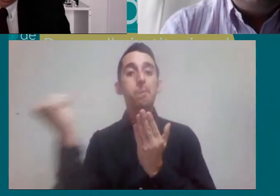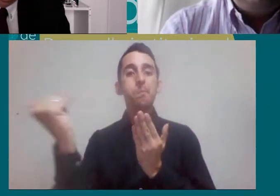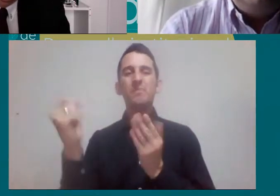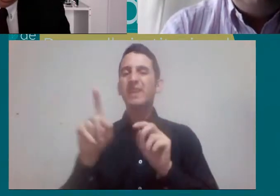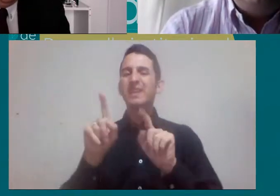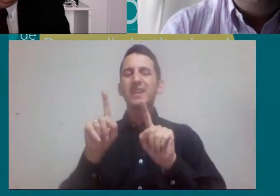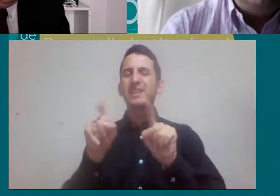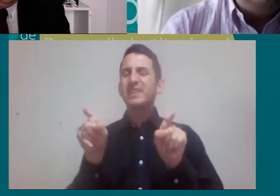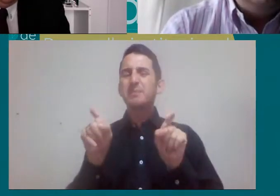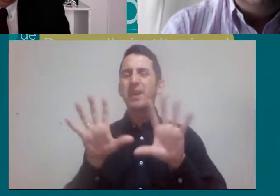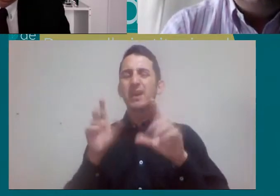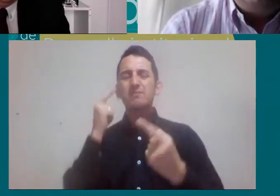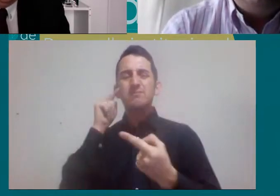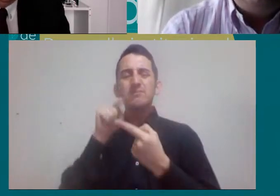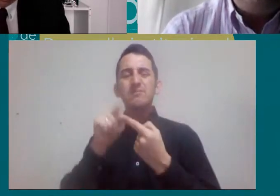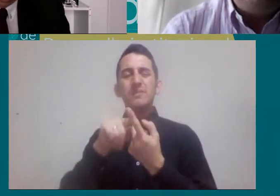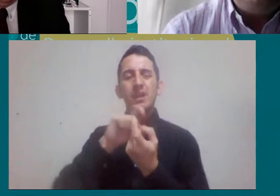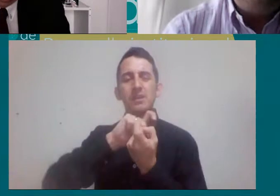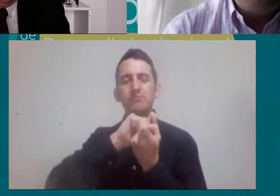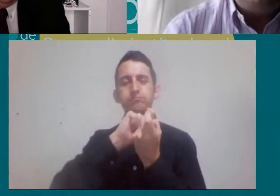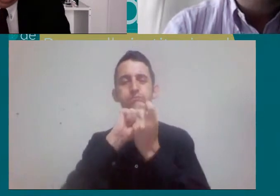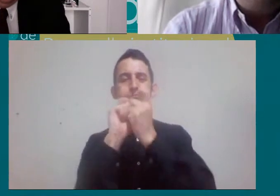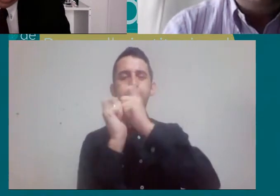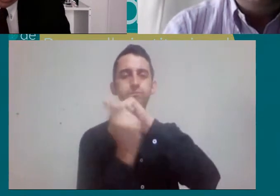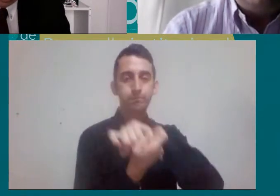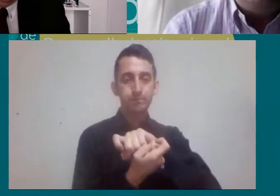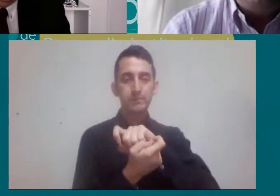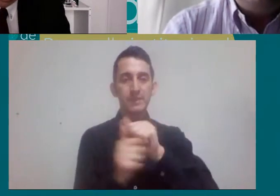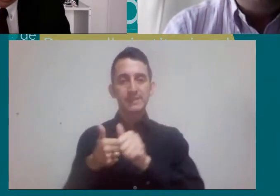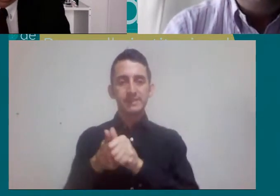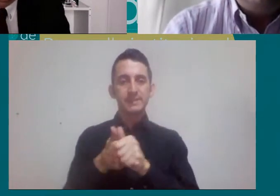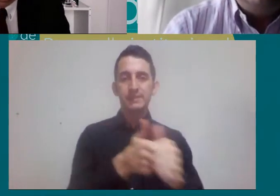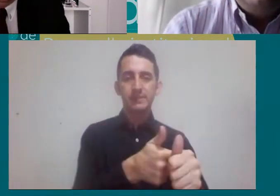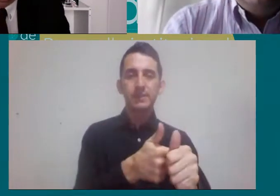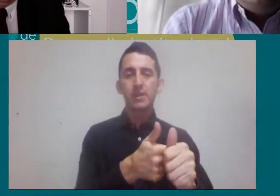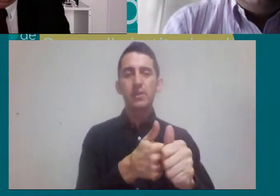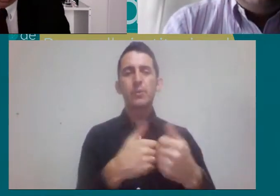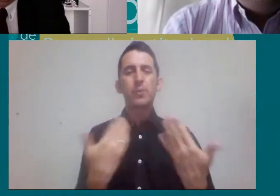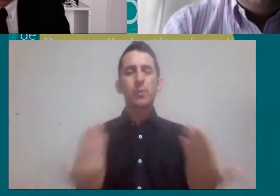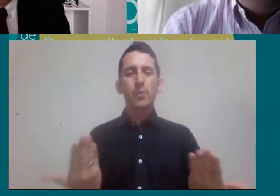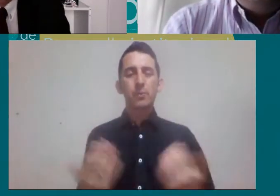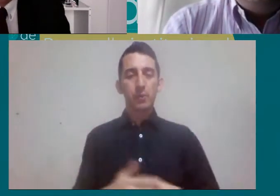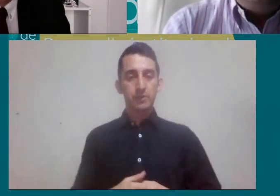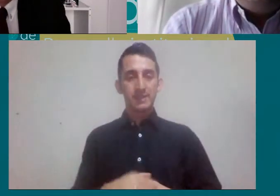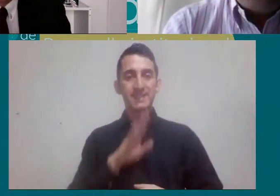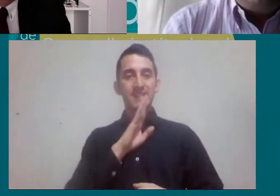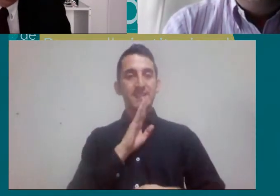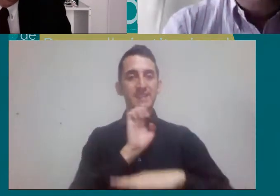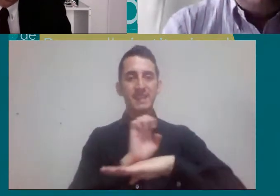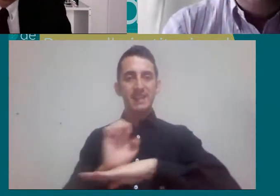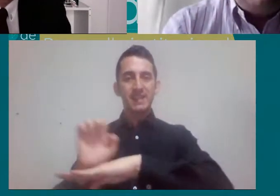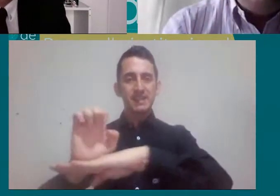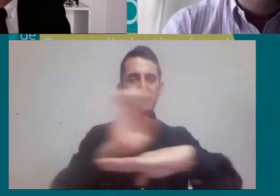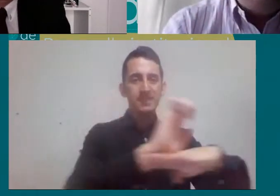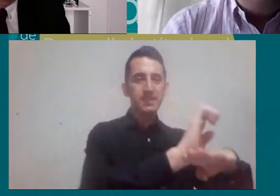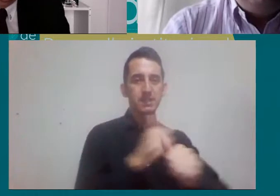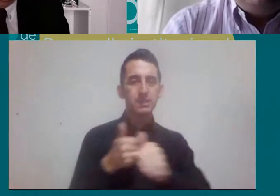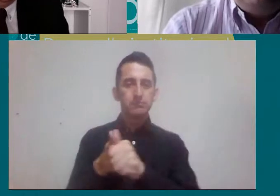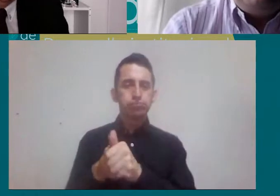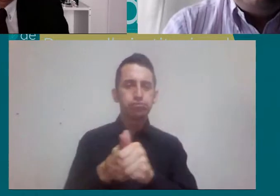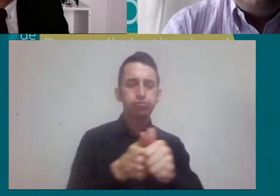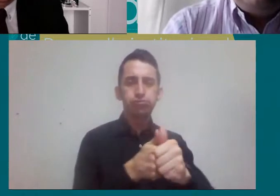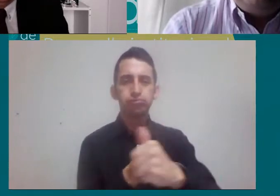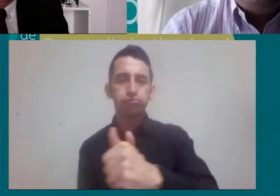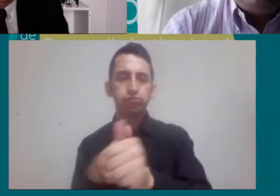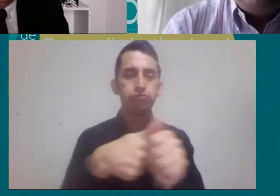profesional en la transformación y acompañamiento de entidades educativas que buscan un cambio metodológico, Juan Diego,